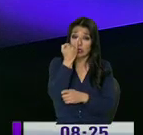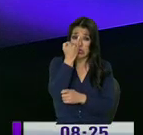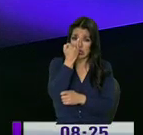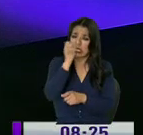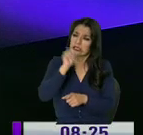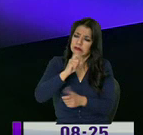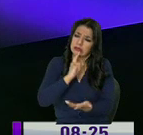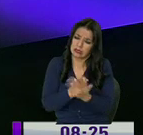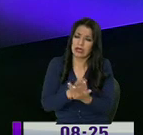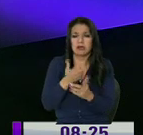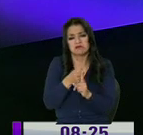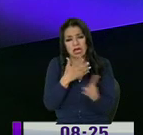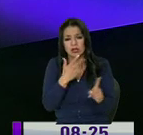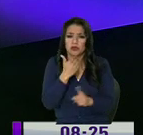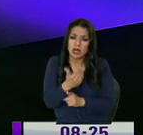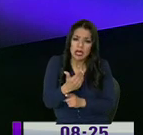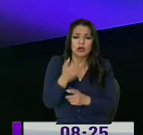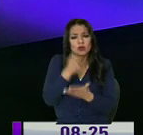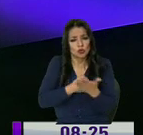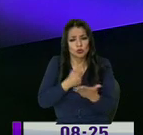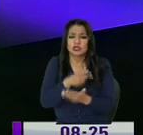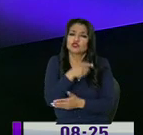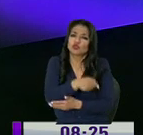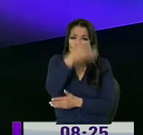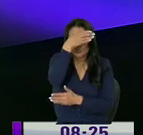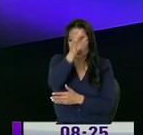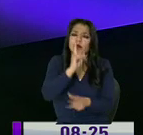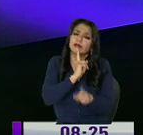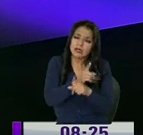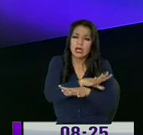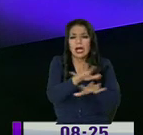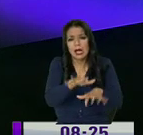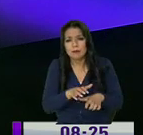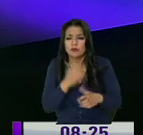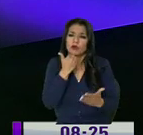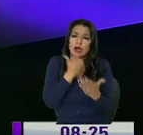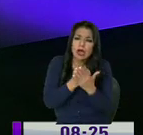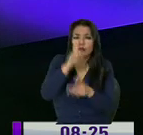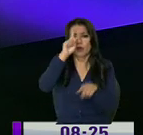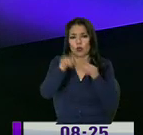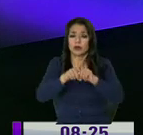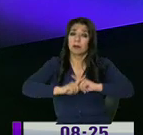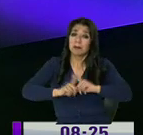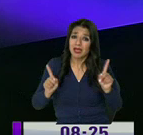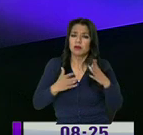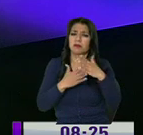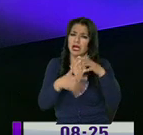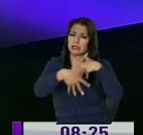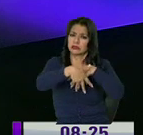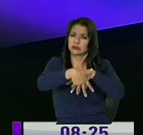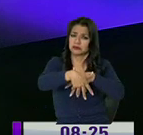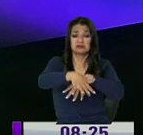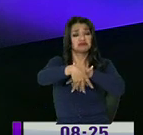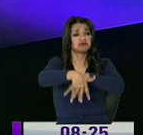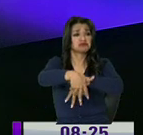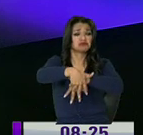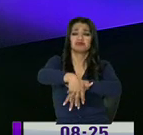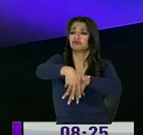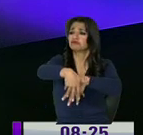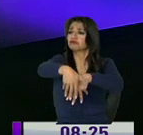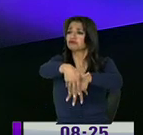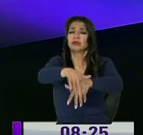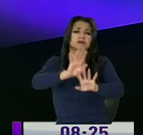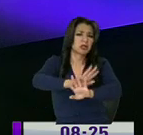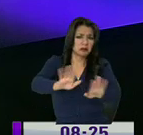caray, están luchando porque les cuesta, porque no están de acuerdo, pero lo hacen en paz, lo hacen con su